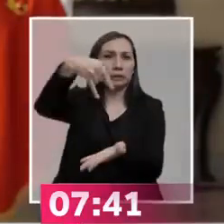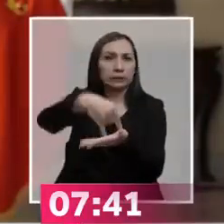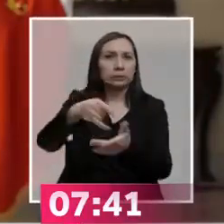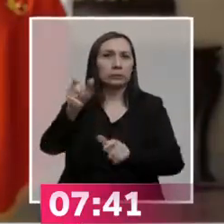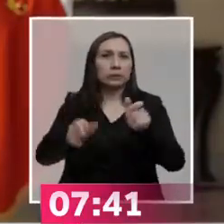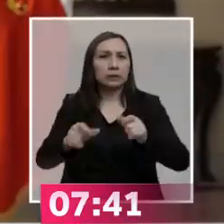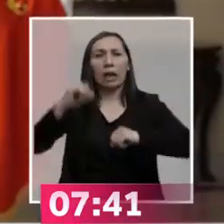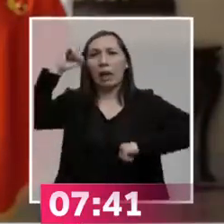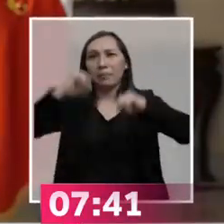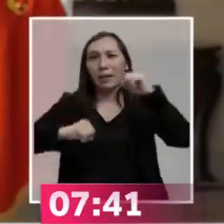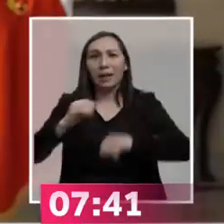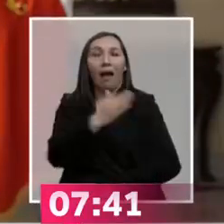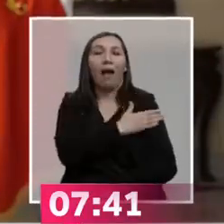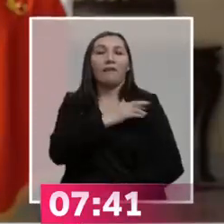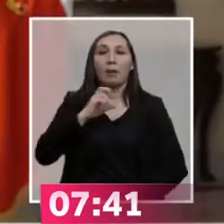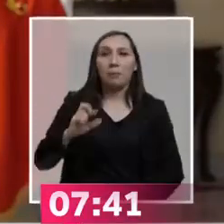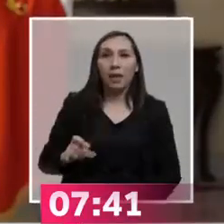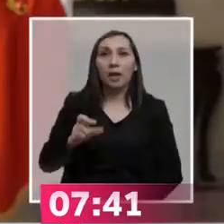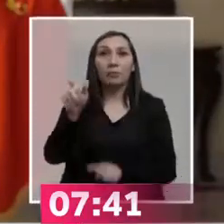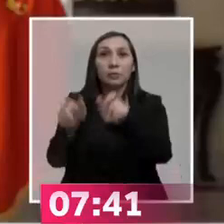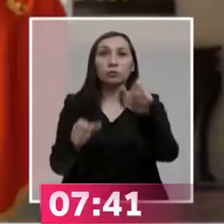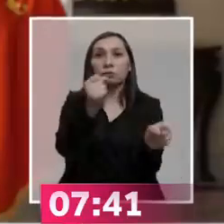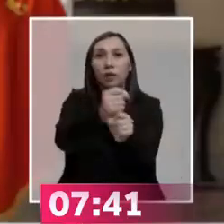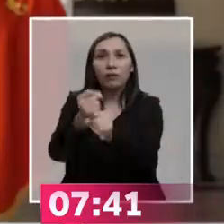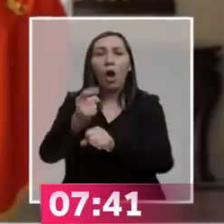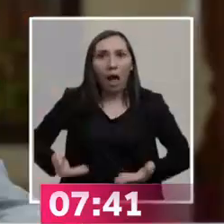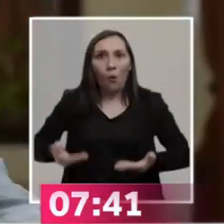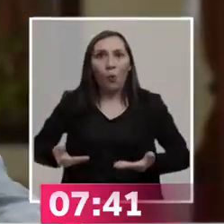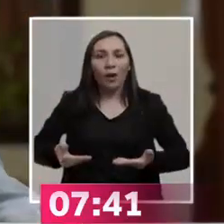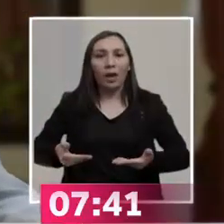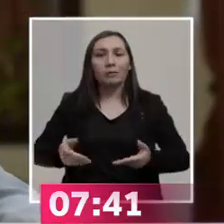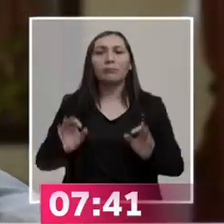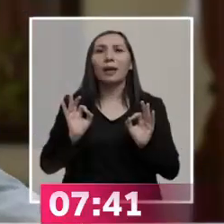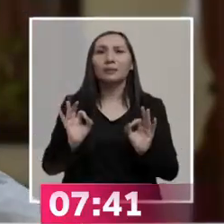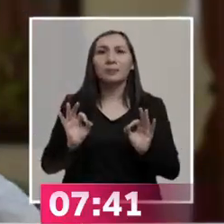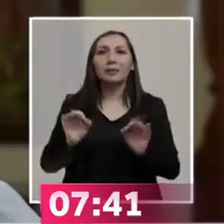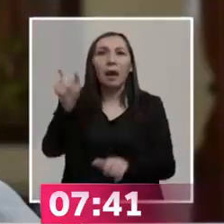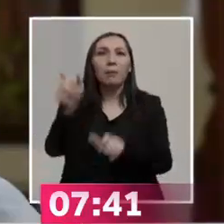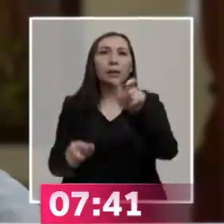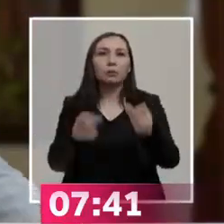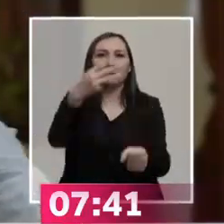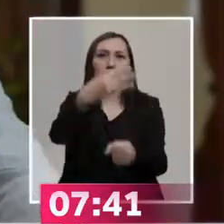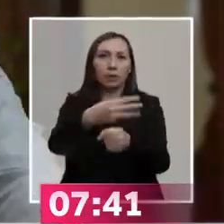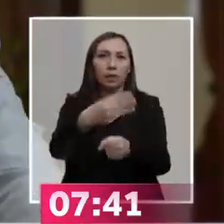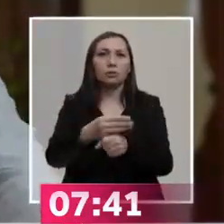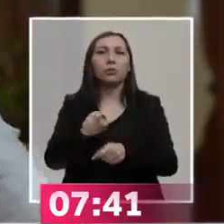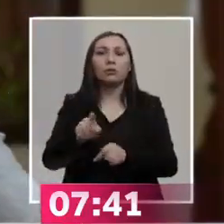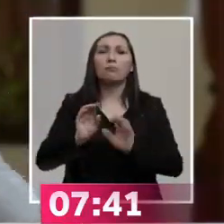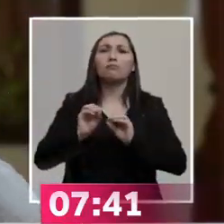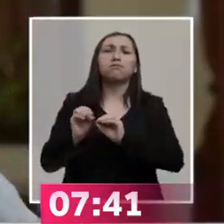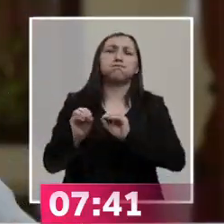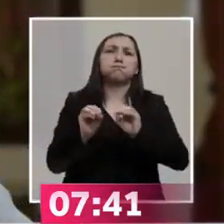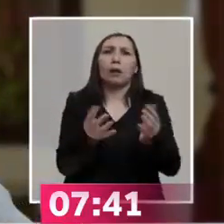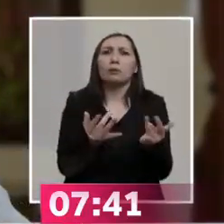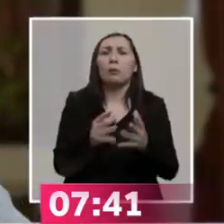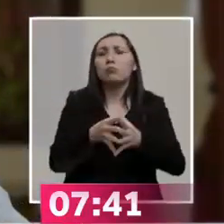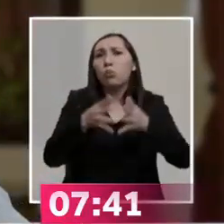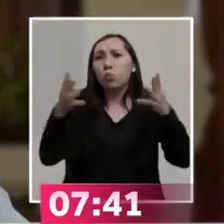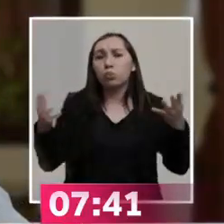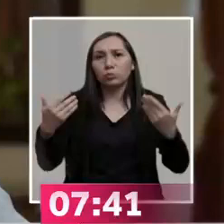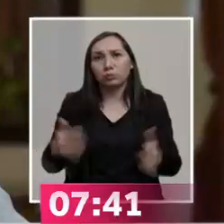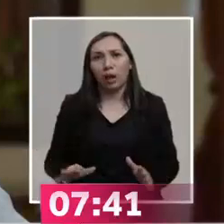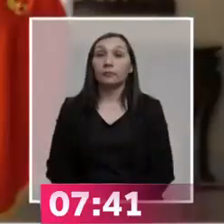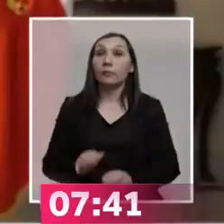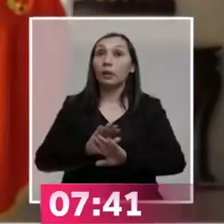es la mejor opción, presenta otra reforma y la cosa se sigue alargando como ha sido hasta ahora. ¿Qué es lo que presentó el mandatario?